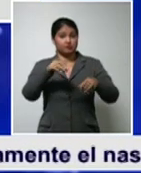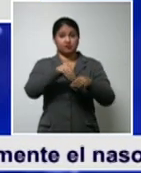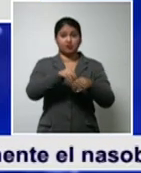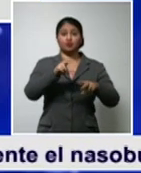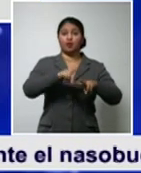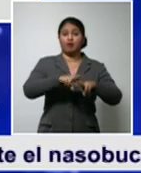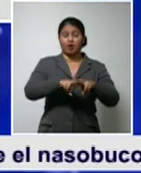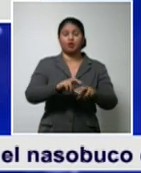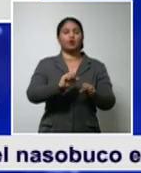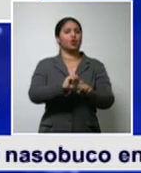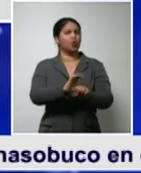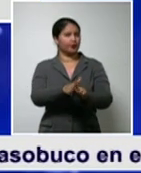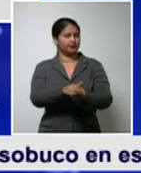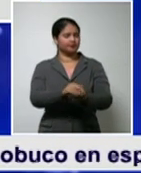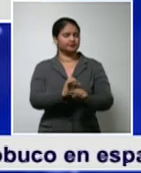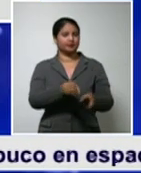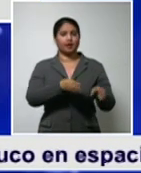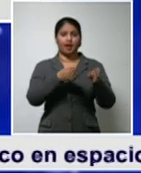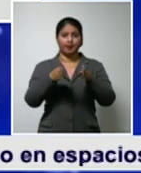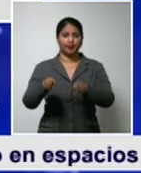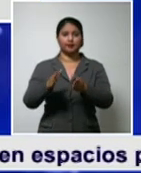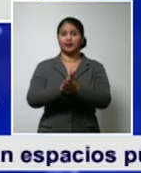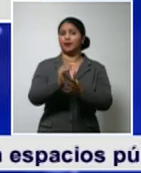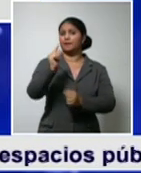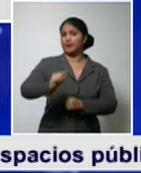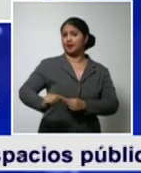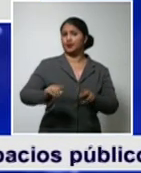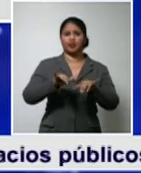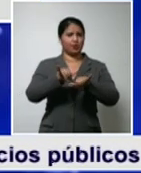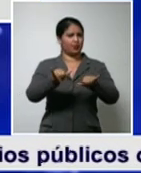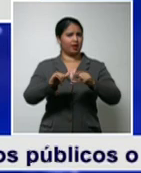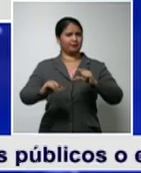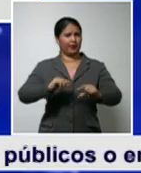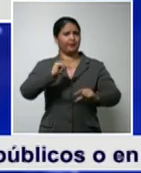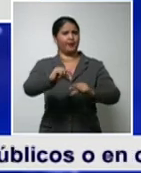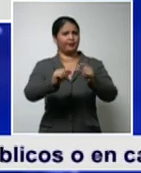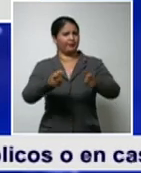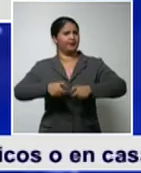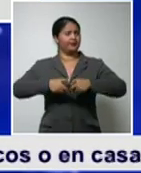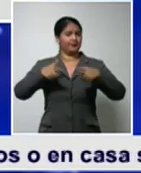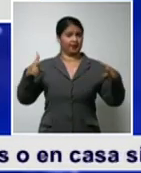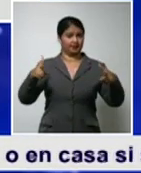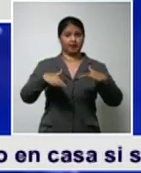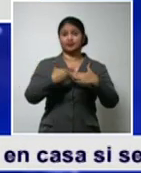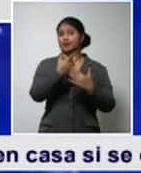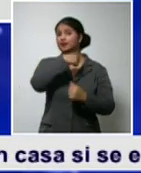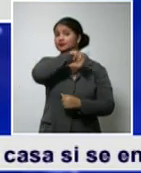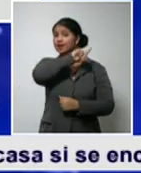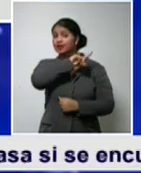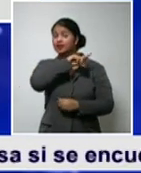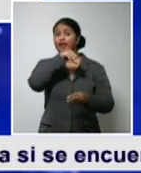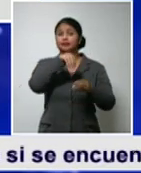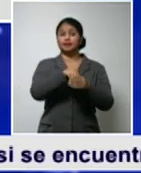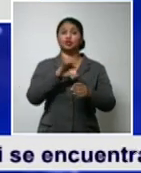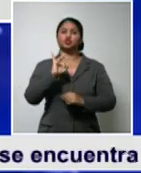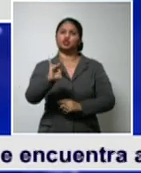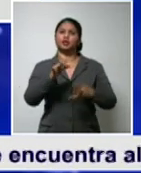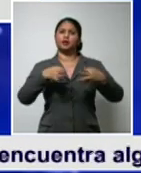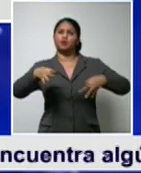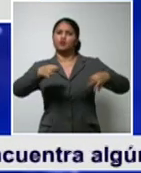Mayabeque, que es una provincia que también ha ido incrementando, ayer con casos en 7 de sus 11